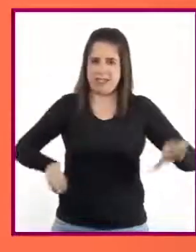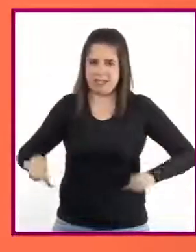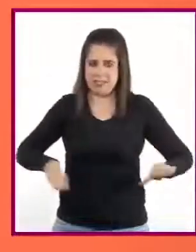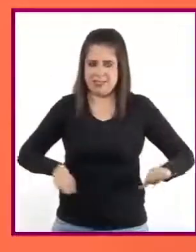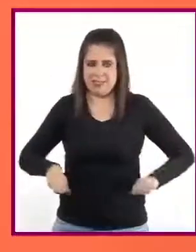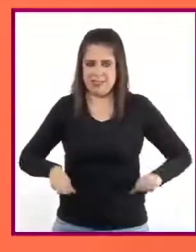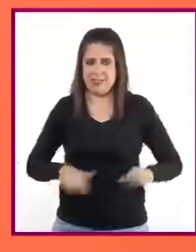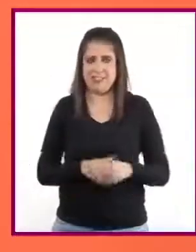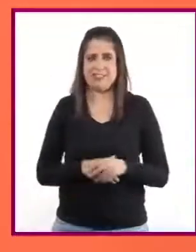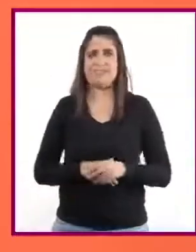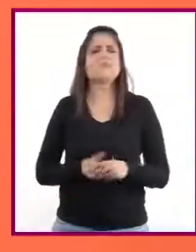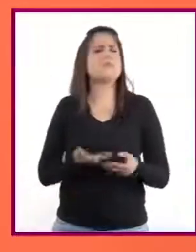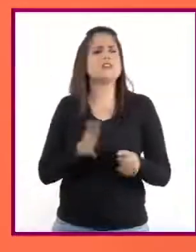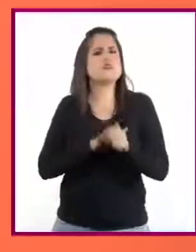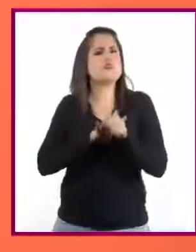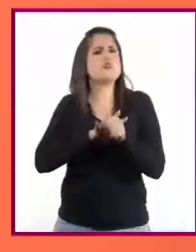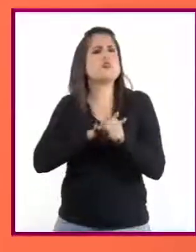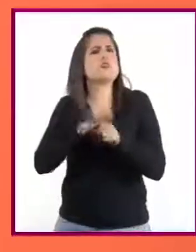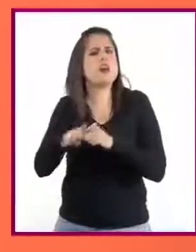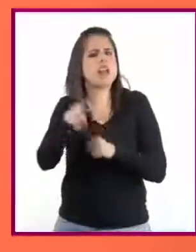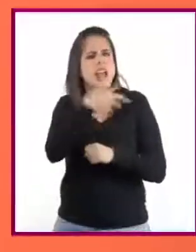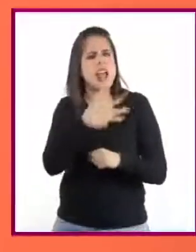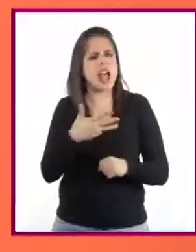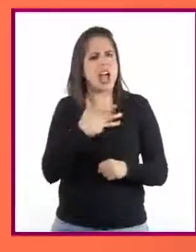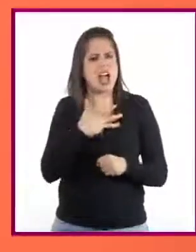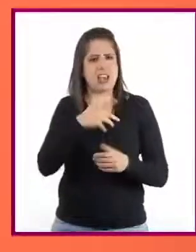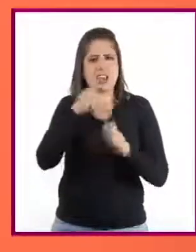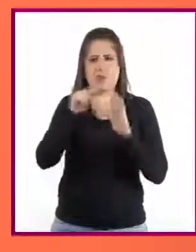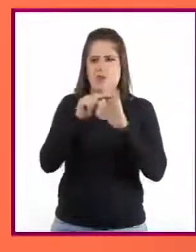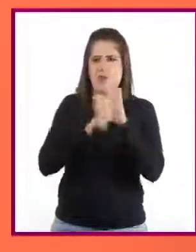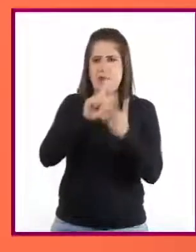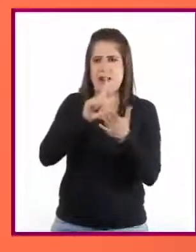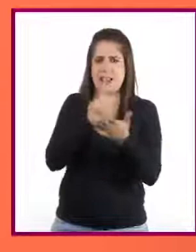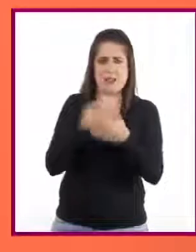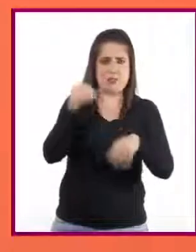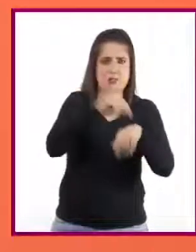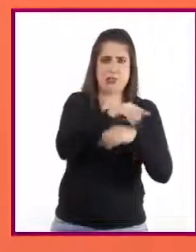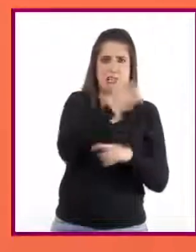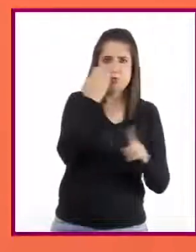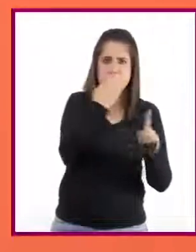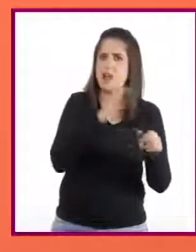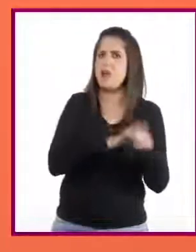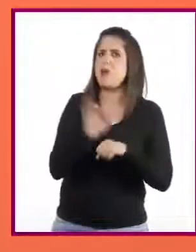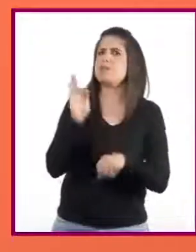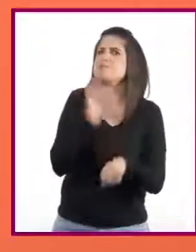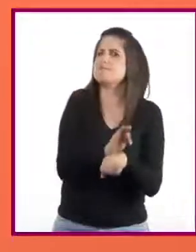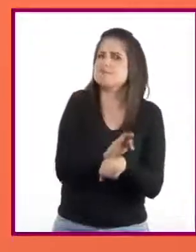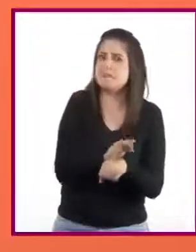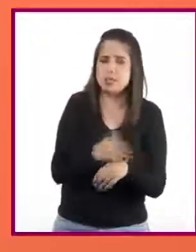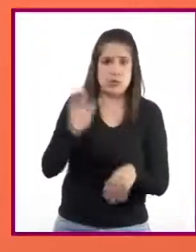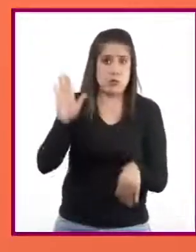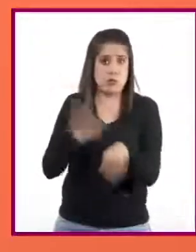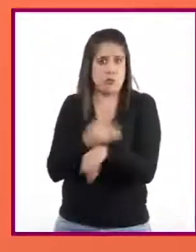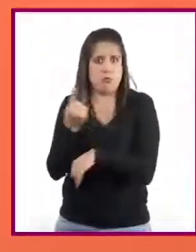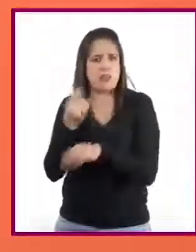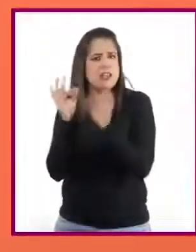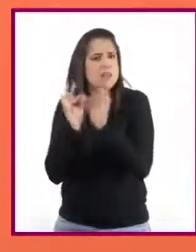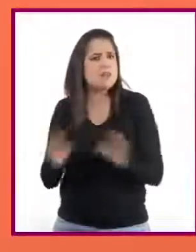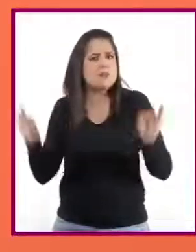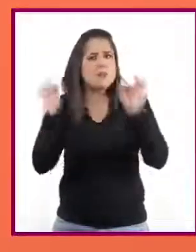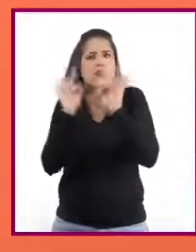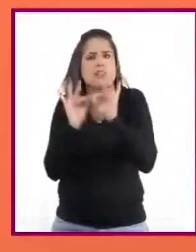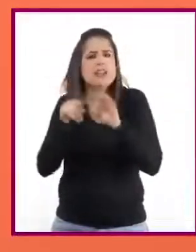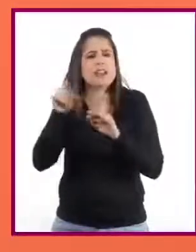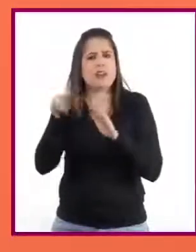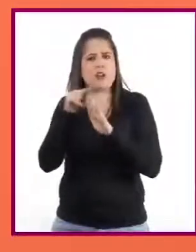actividades. ¿Cuáles son las ventajas de que existan normas en la escuela? ¿Por qué es importante que las